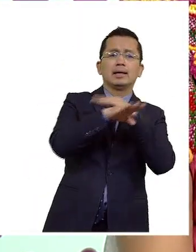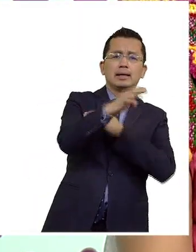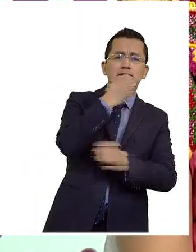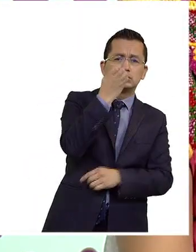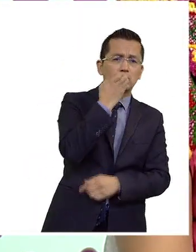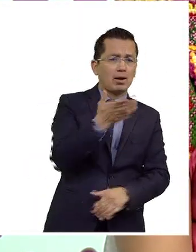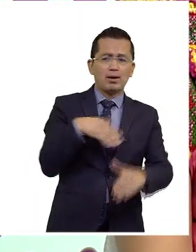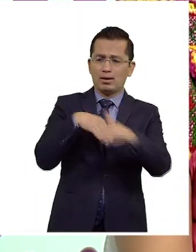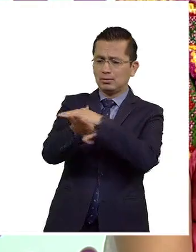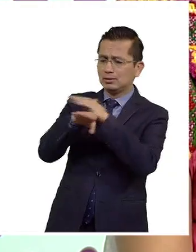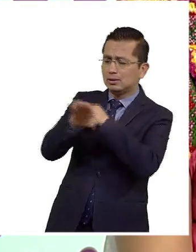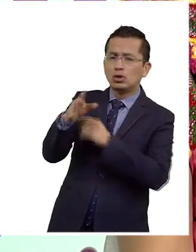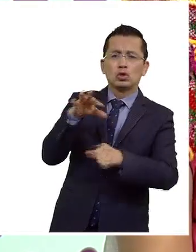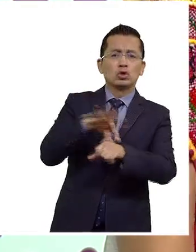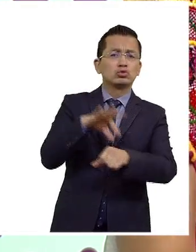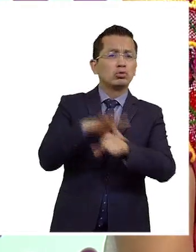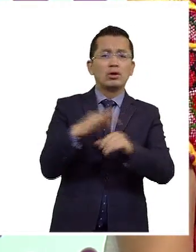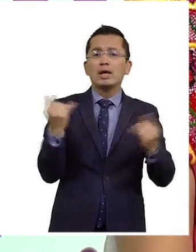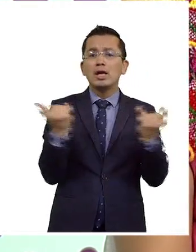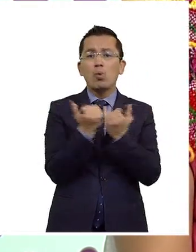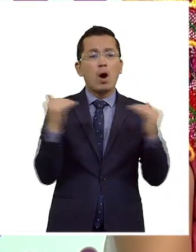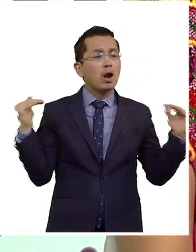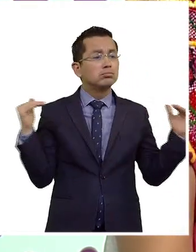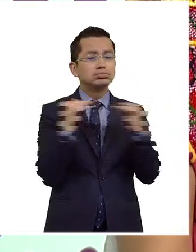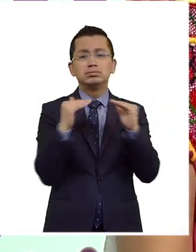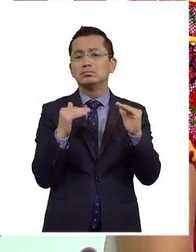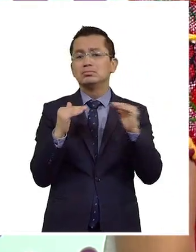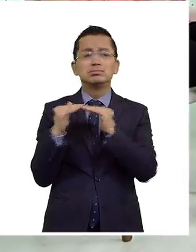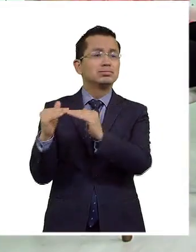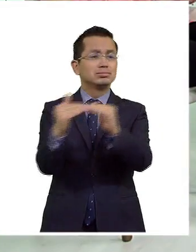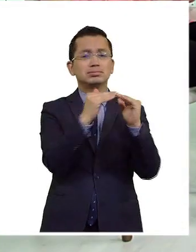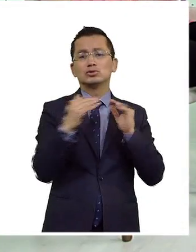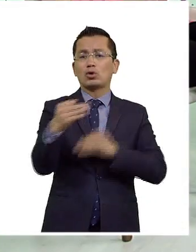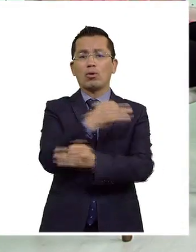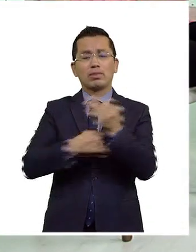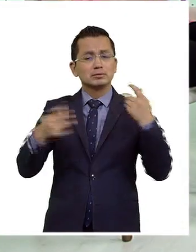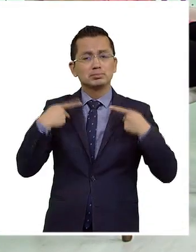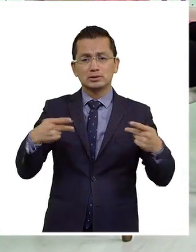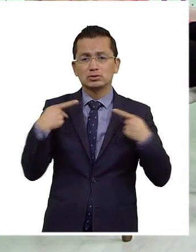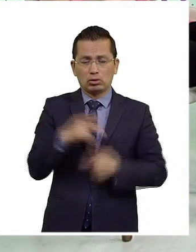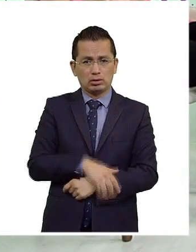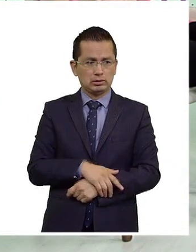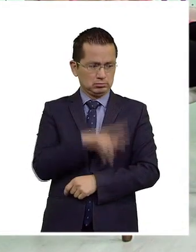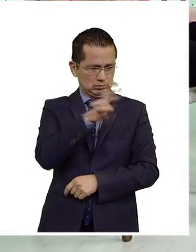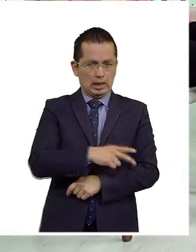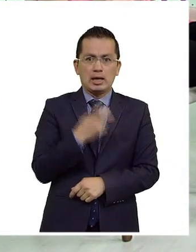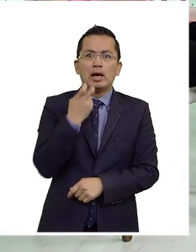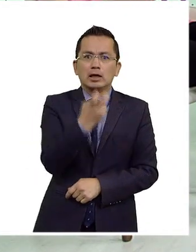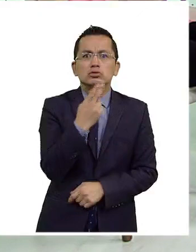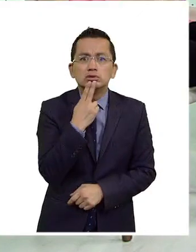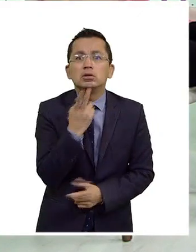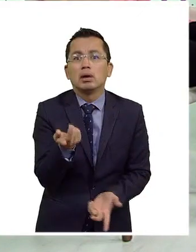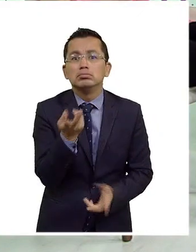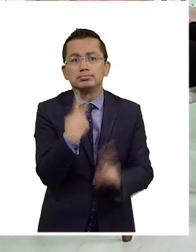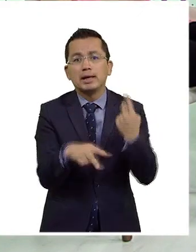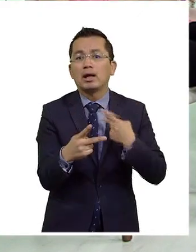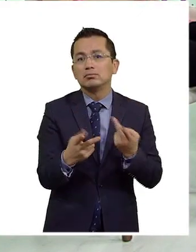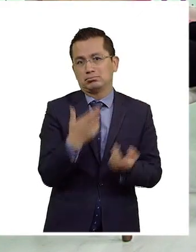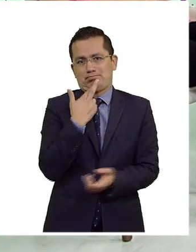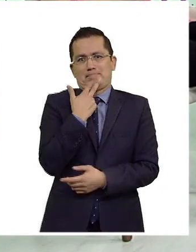cualquier persona. Y yo creo que eso, lo único que puede suceder es que la sociedad es una mejor sociedad, ¿no? No